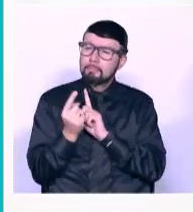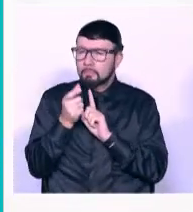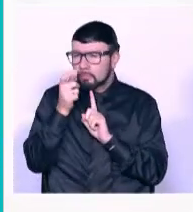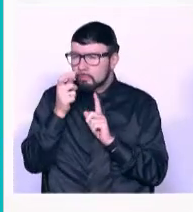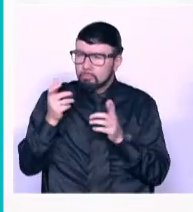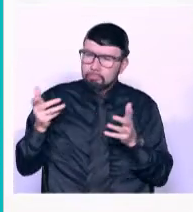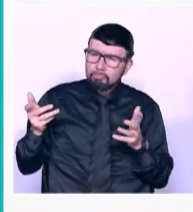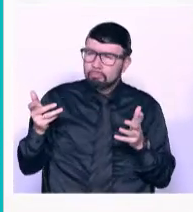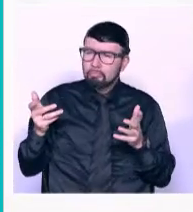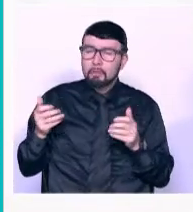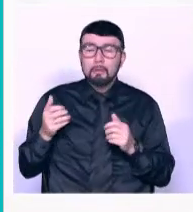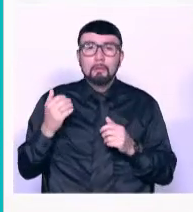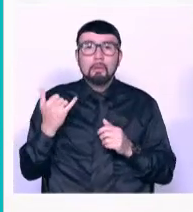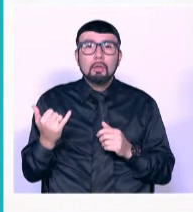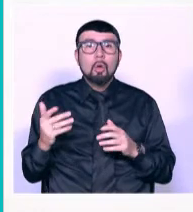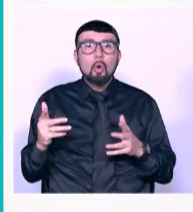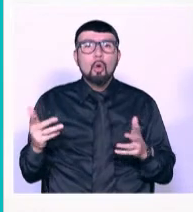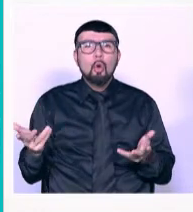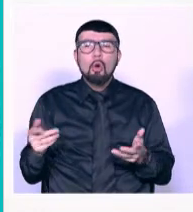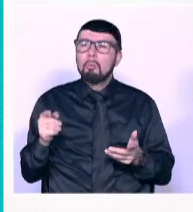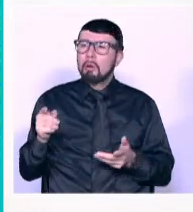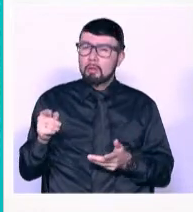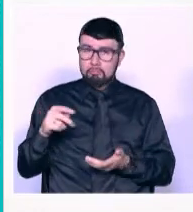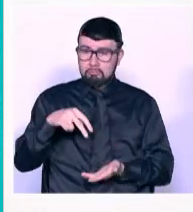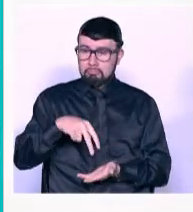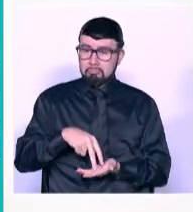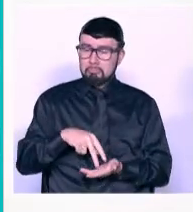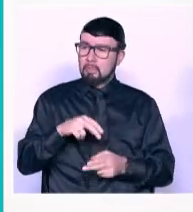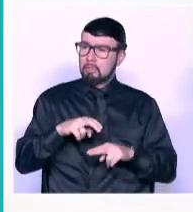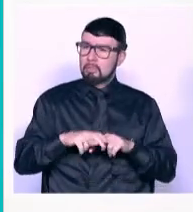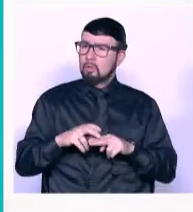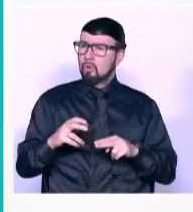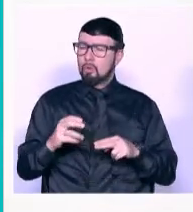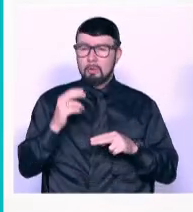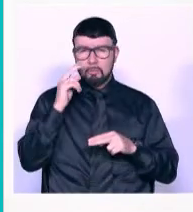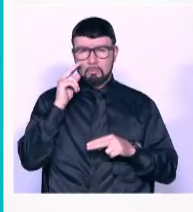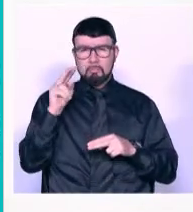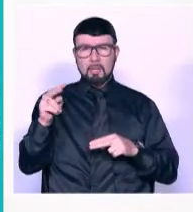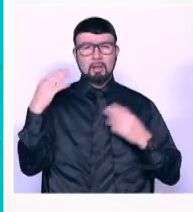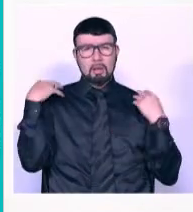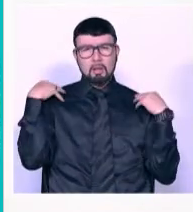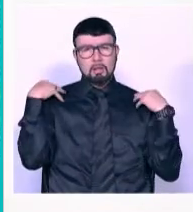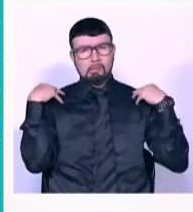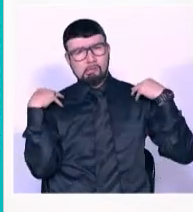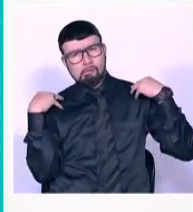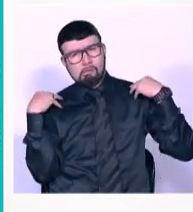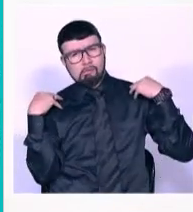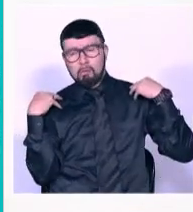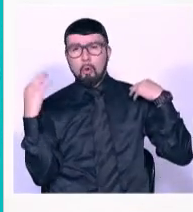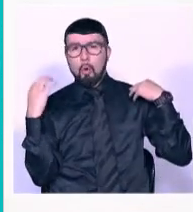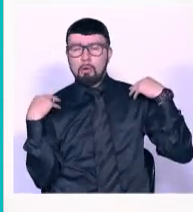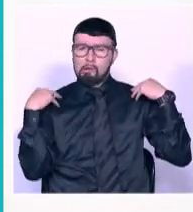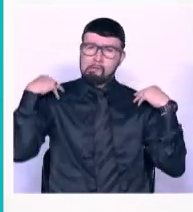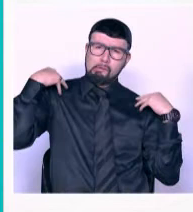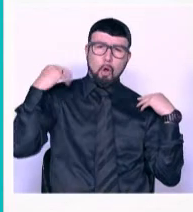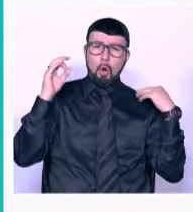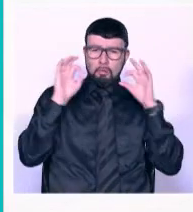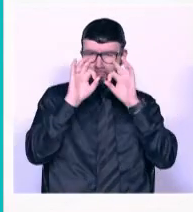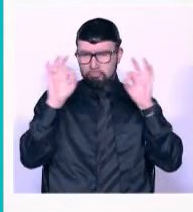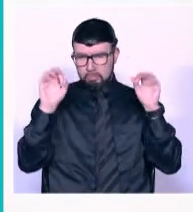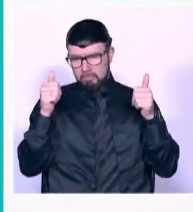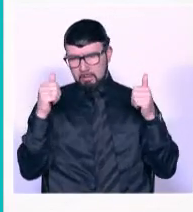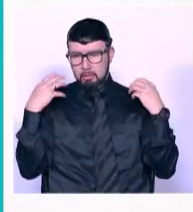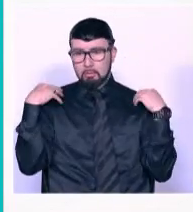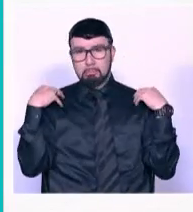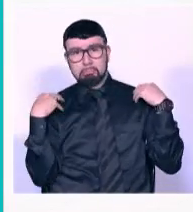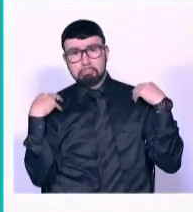observar cómo es su posición. Si el paciente tiene un hombro más bajito que el otro, debemos mirar cómo está mordiendo.